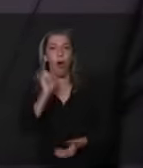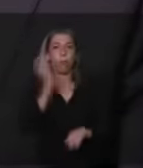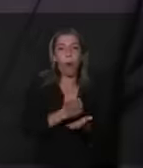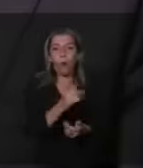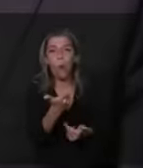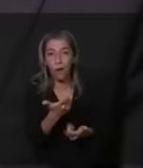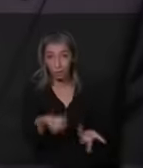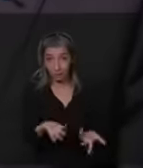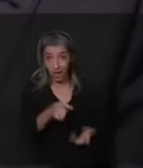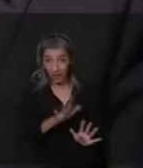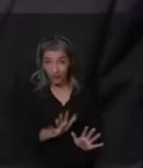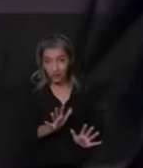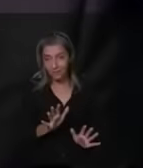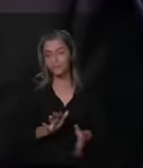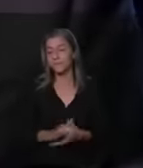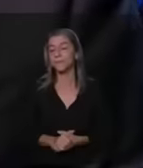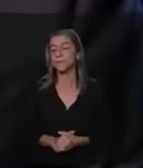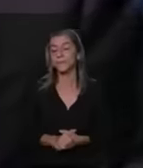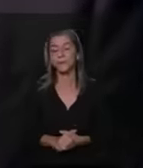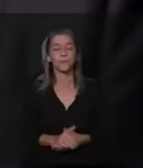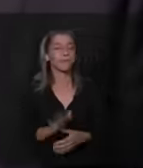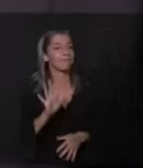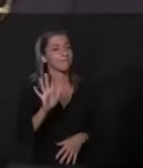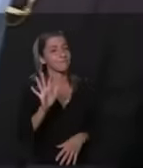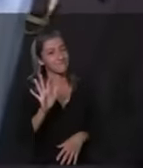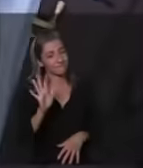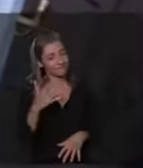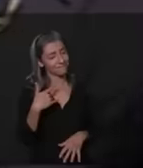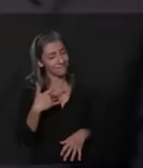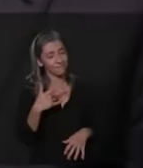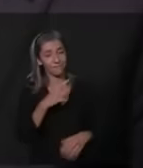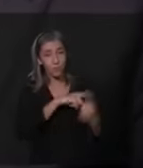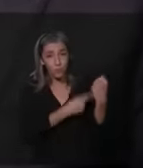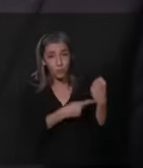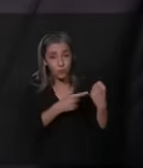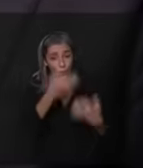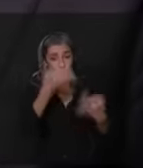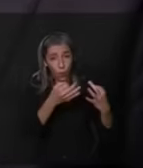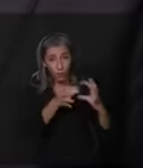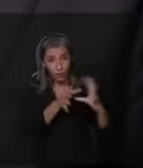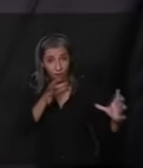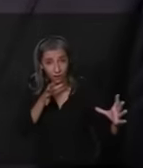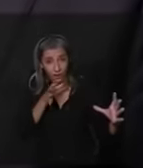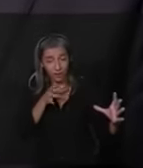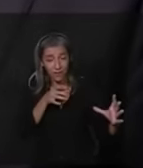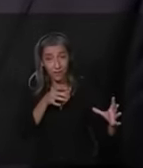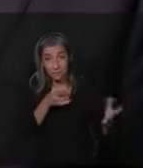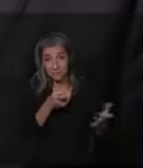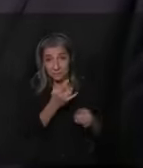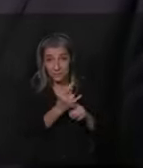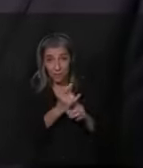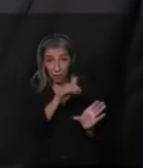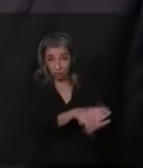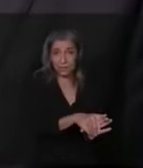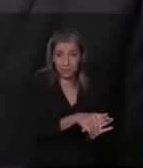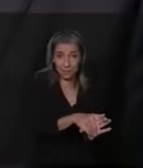A ver, independencia del Poder Judicial. Ustedes viven teniéndolo contra las cuerdas al Poder Judicial